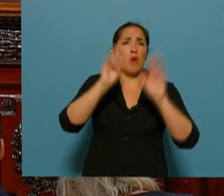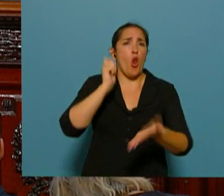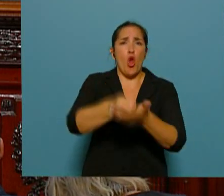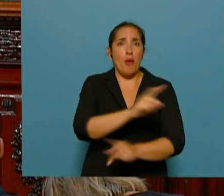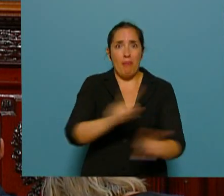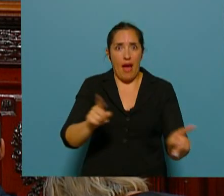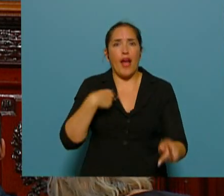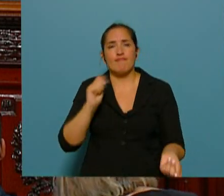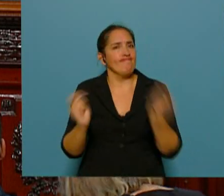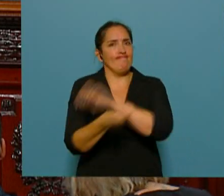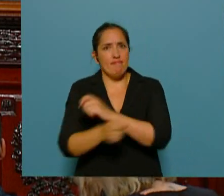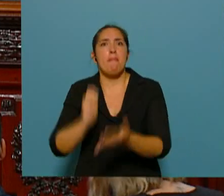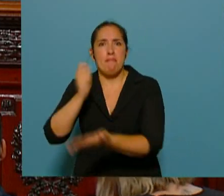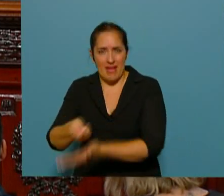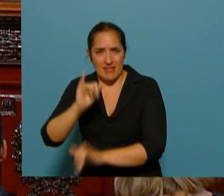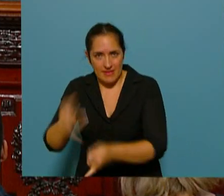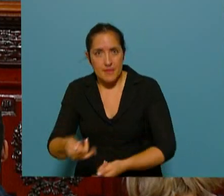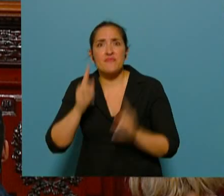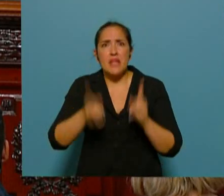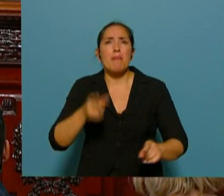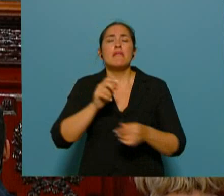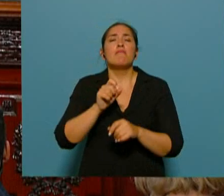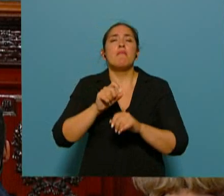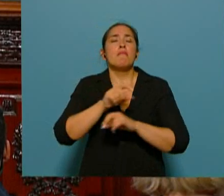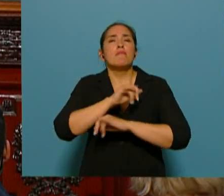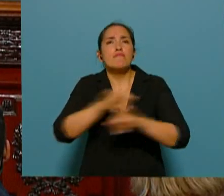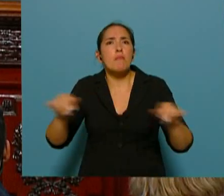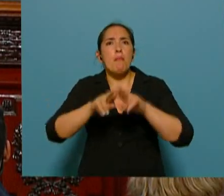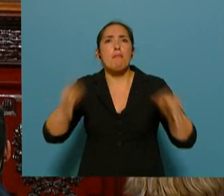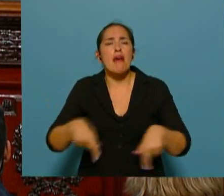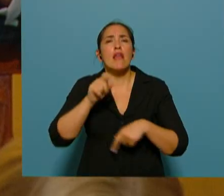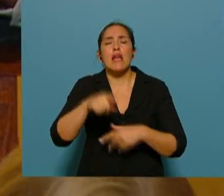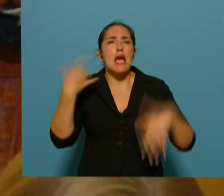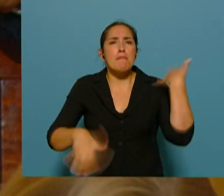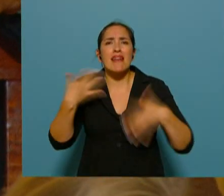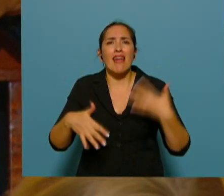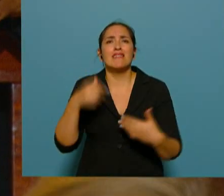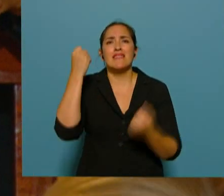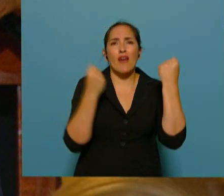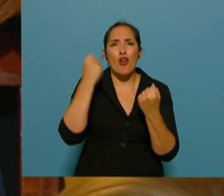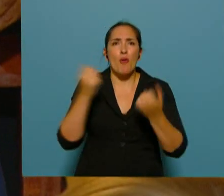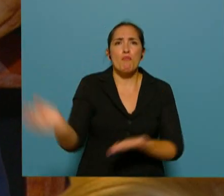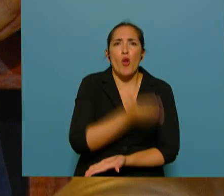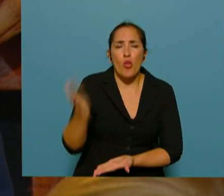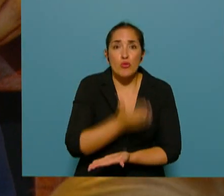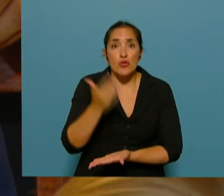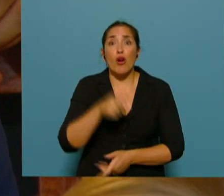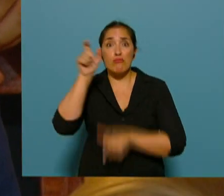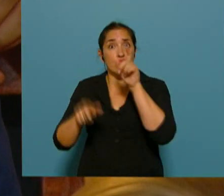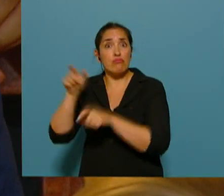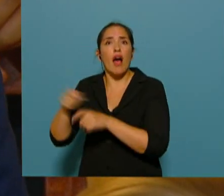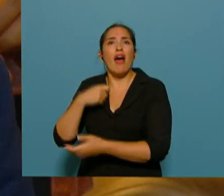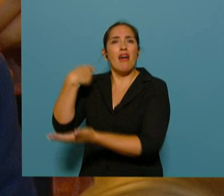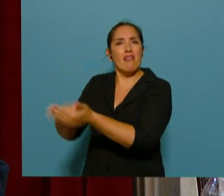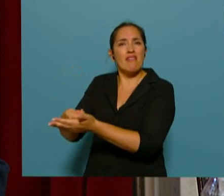asistencia de emergencia y trabajo y la producción. El 70% de quienes son empleadores en Argentina